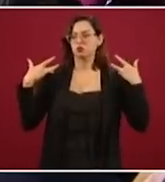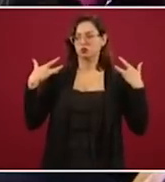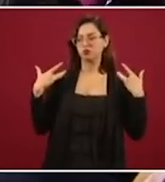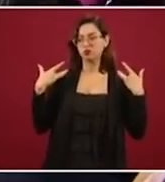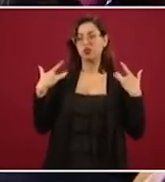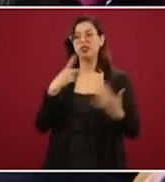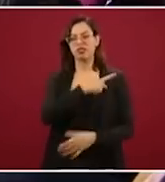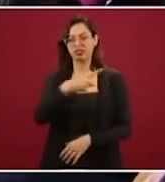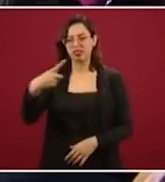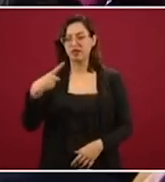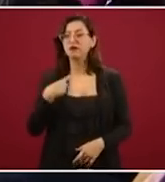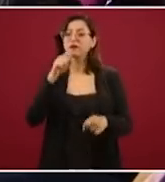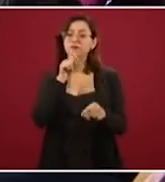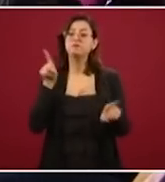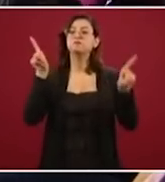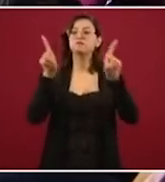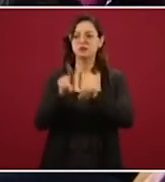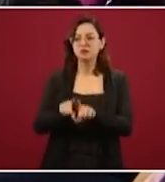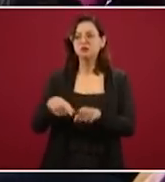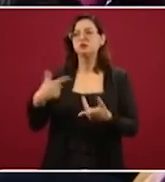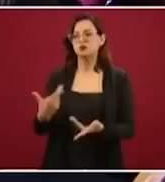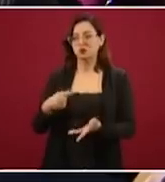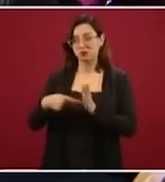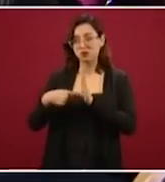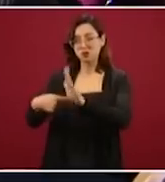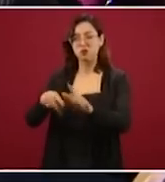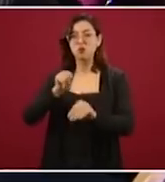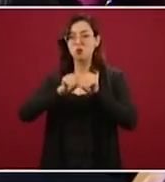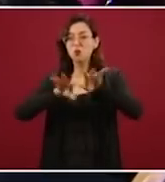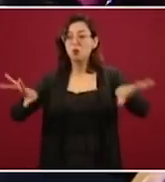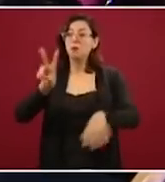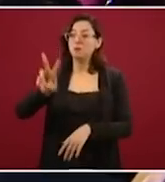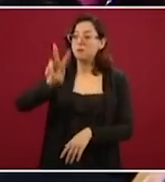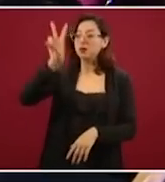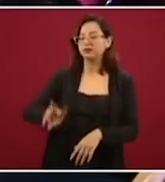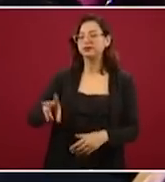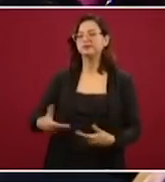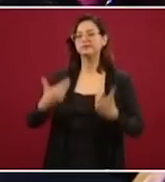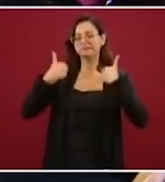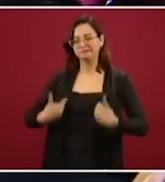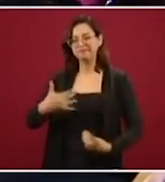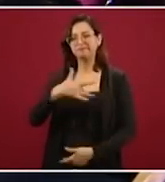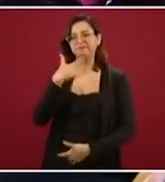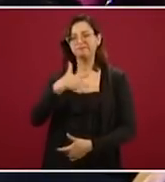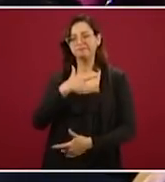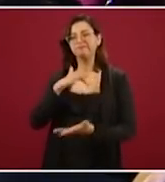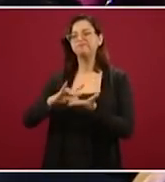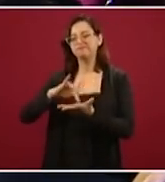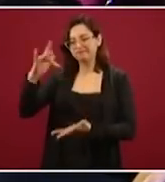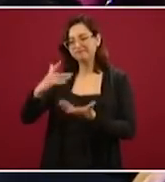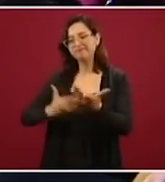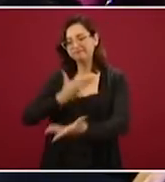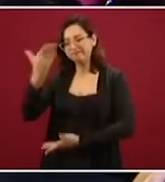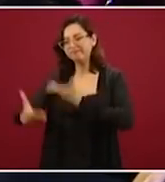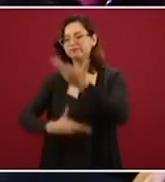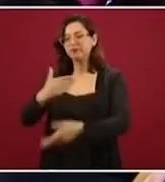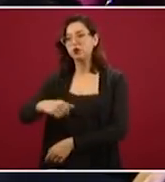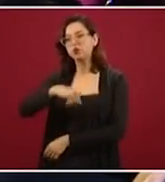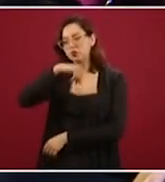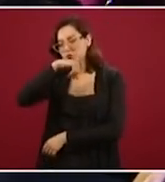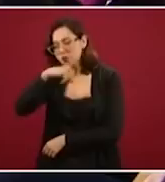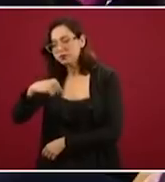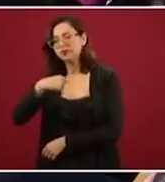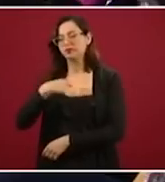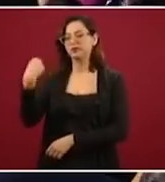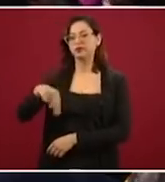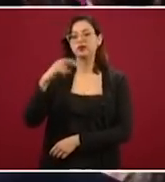que además le merecerá la eterna gratitud de su atenta y segura servidora, que es su mano besa, María Leona